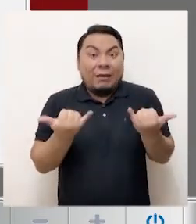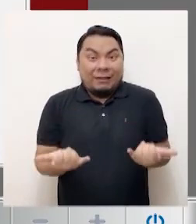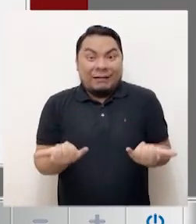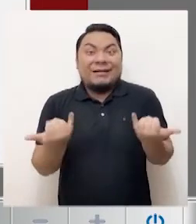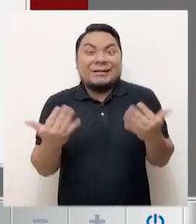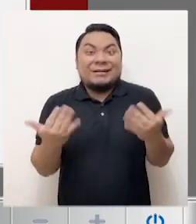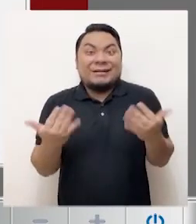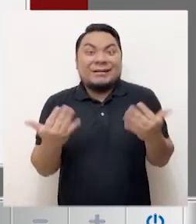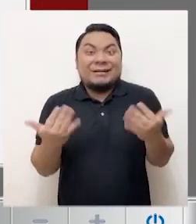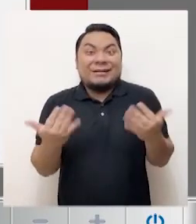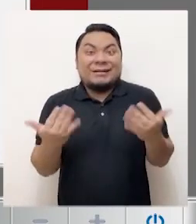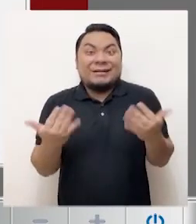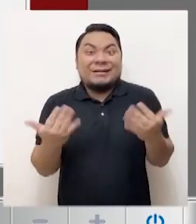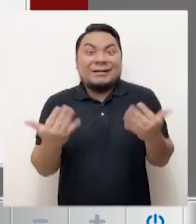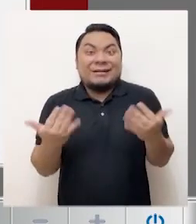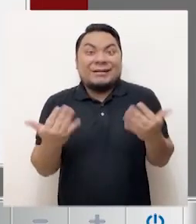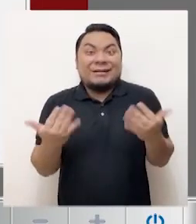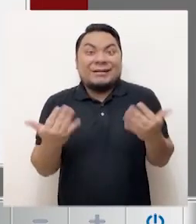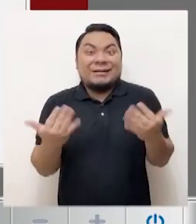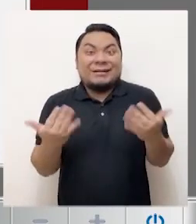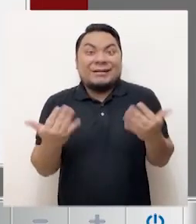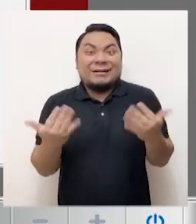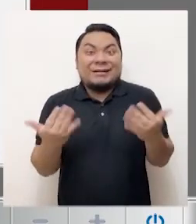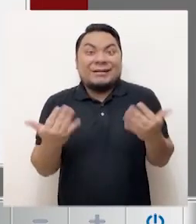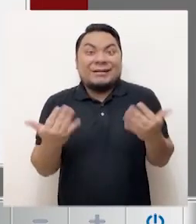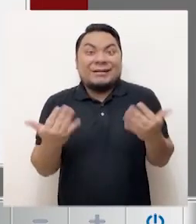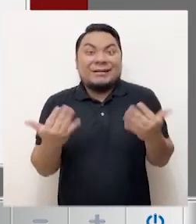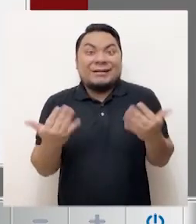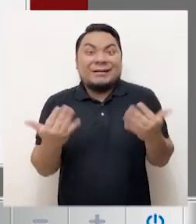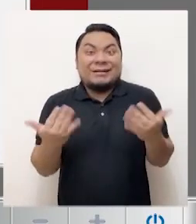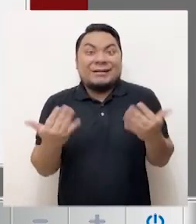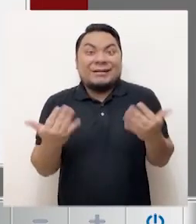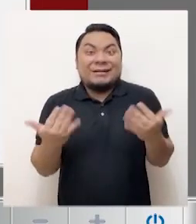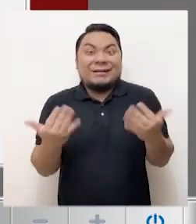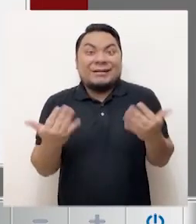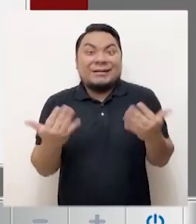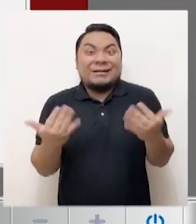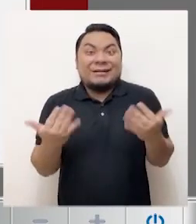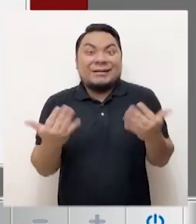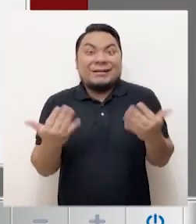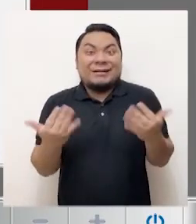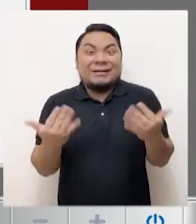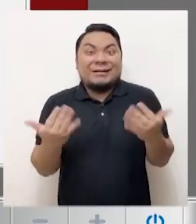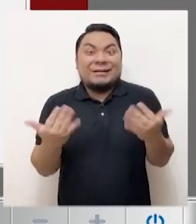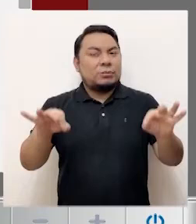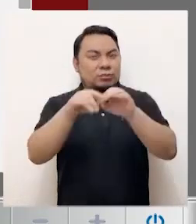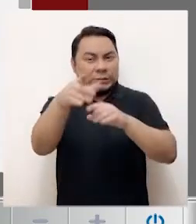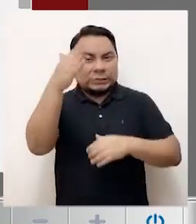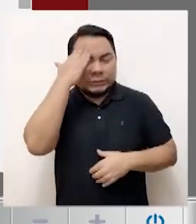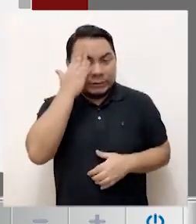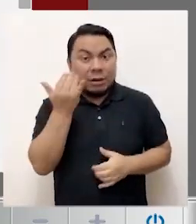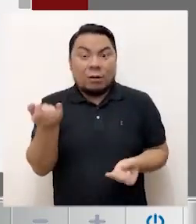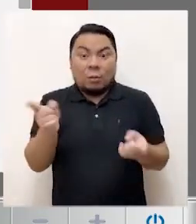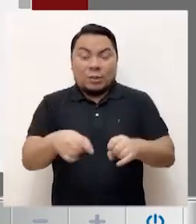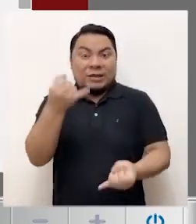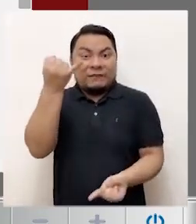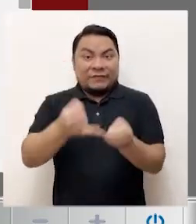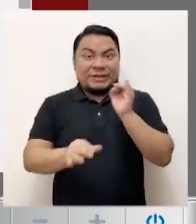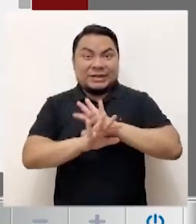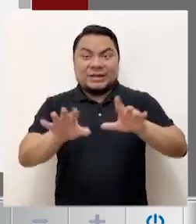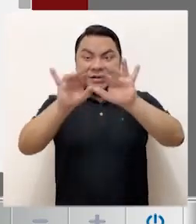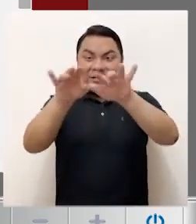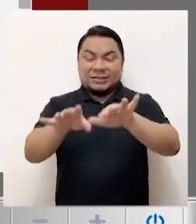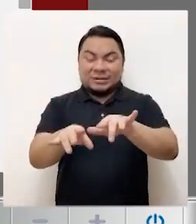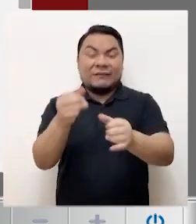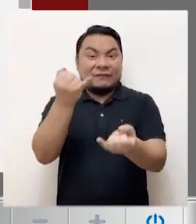A partir de ahora, con esta clave podrá ingresar a Multired Virtual. Y un dato muy importante, cada vez que termine de